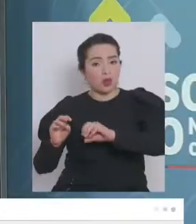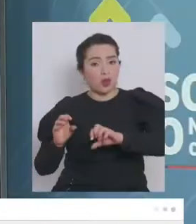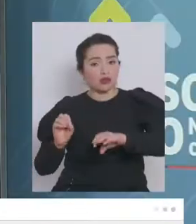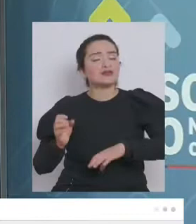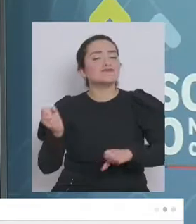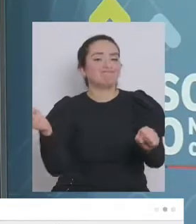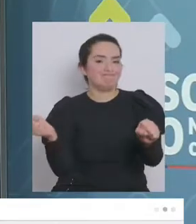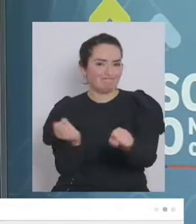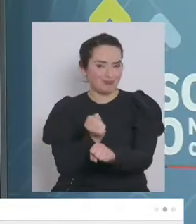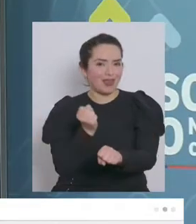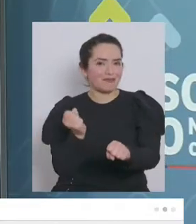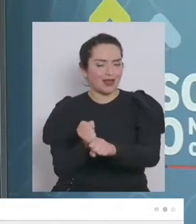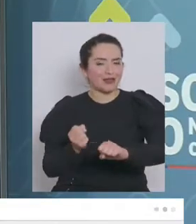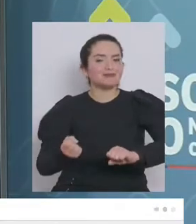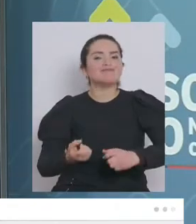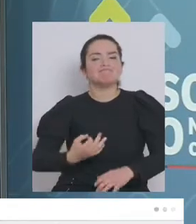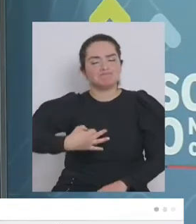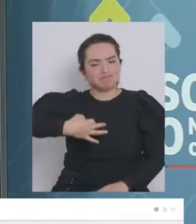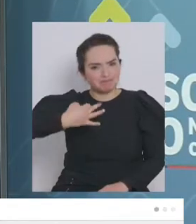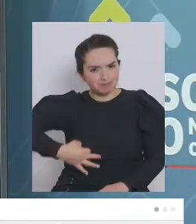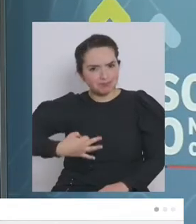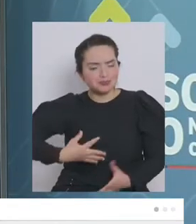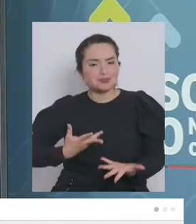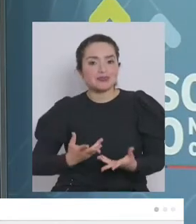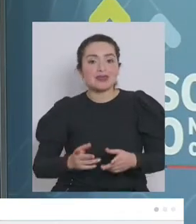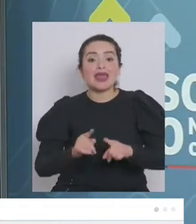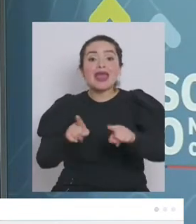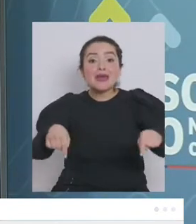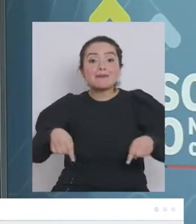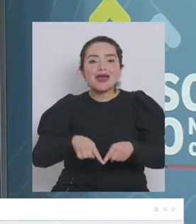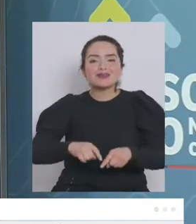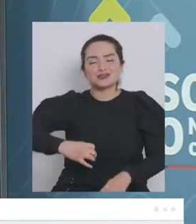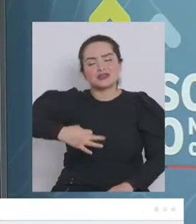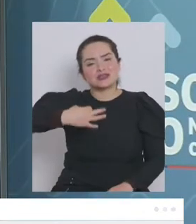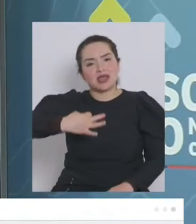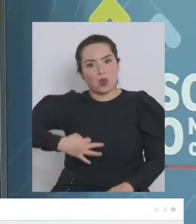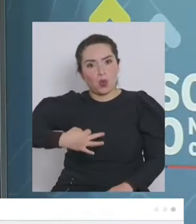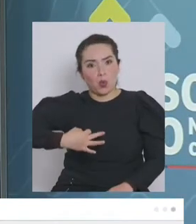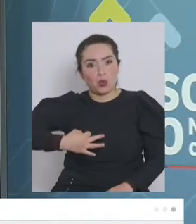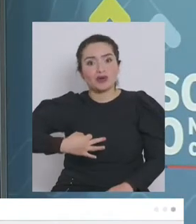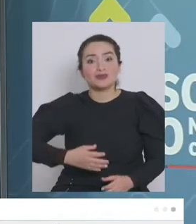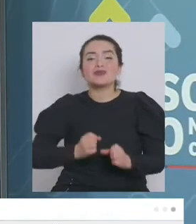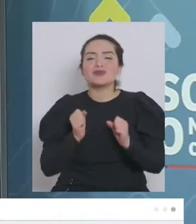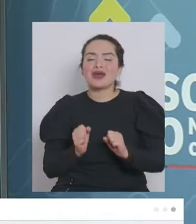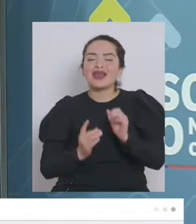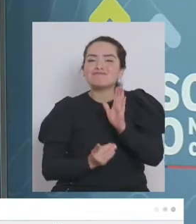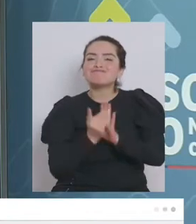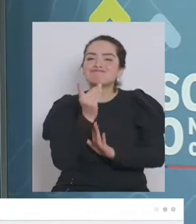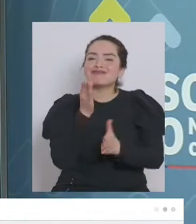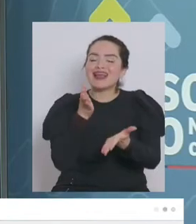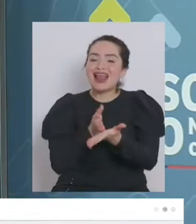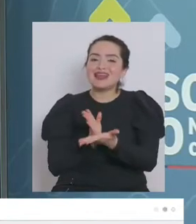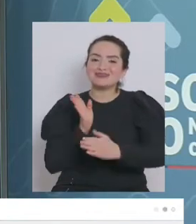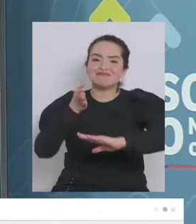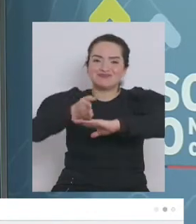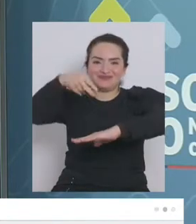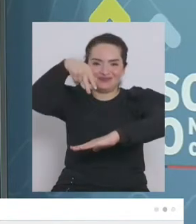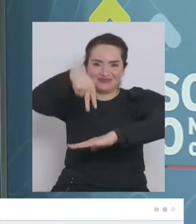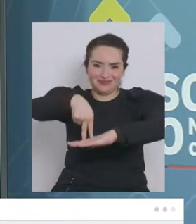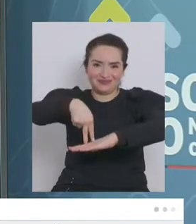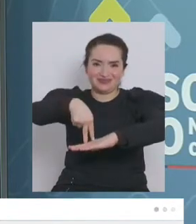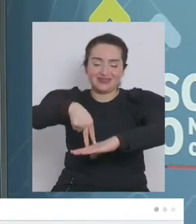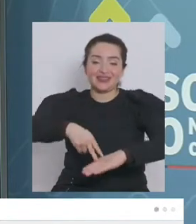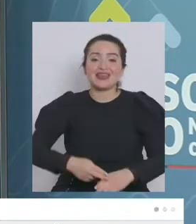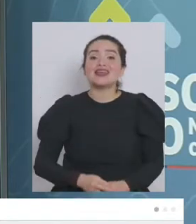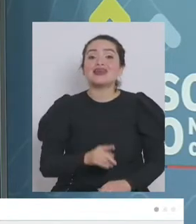Estamos trabajando de manera concreta para generar espacios seguros en los cuales se puedan desarrollar las clases presenciales y así